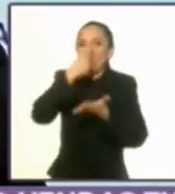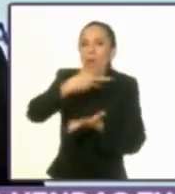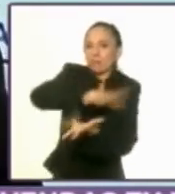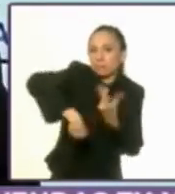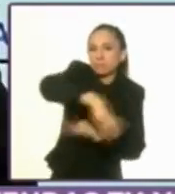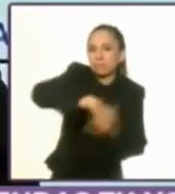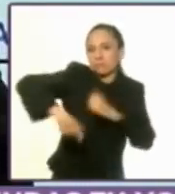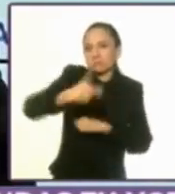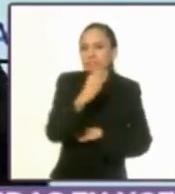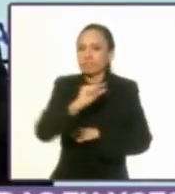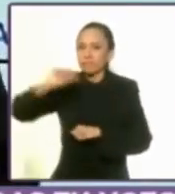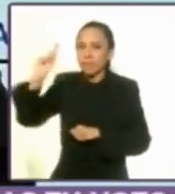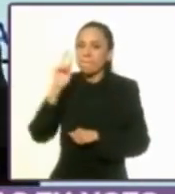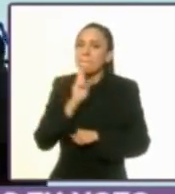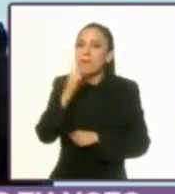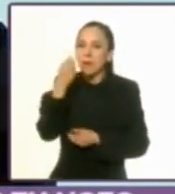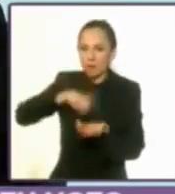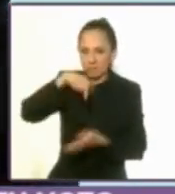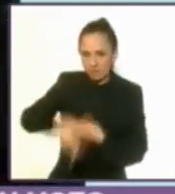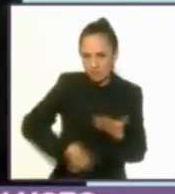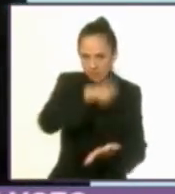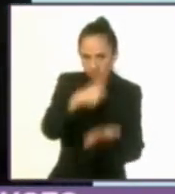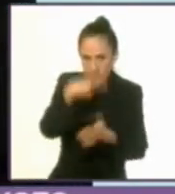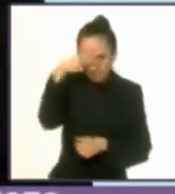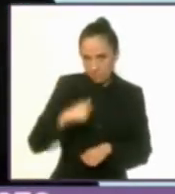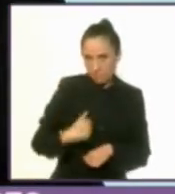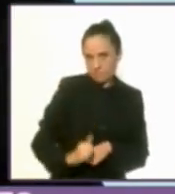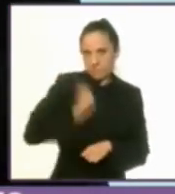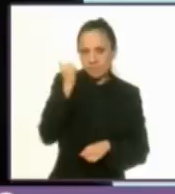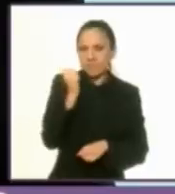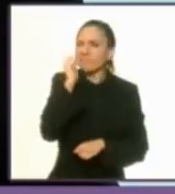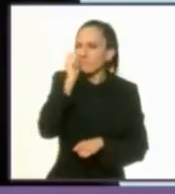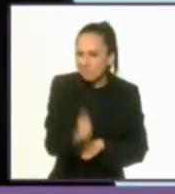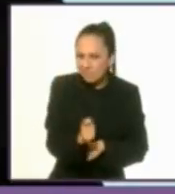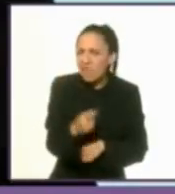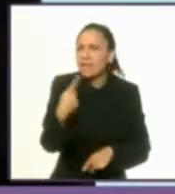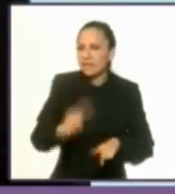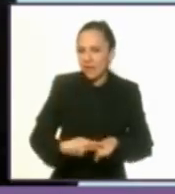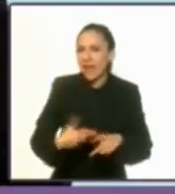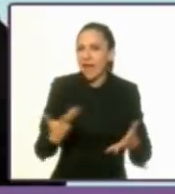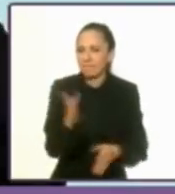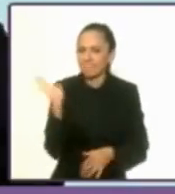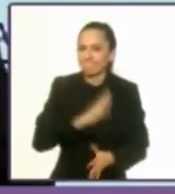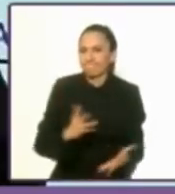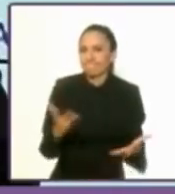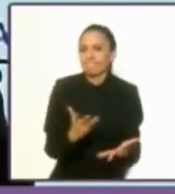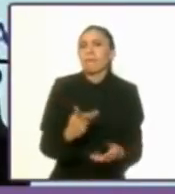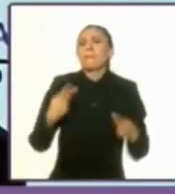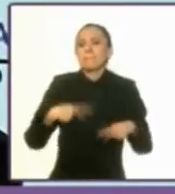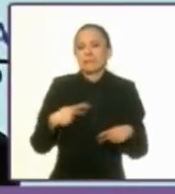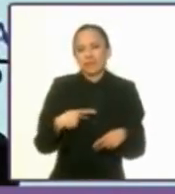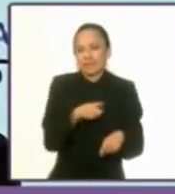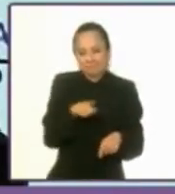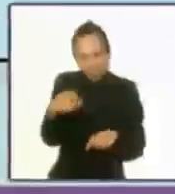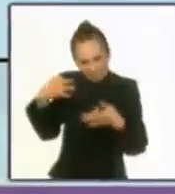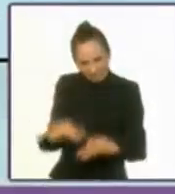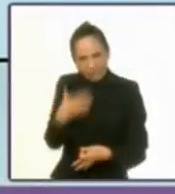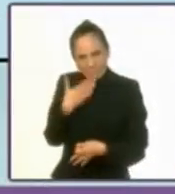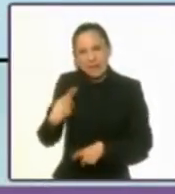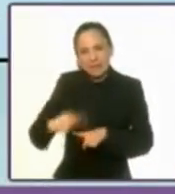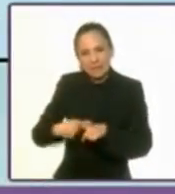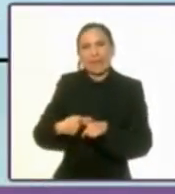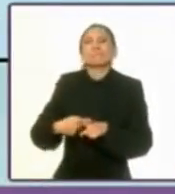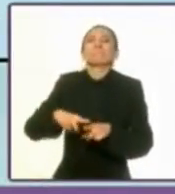la ciudad de mexico son todos aquellos que tienen las manos sucias los mecánicos los panaderos los cocineros